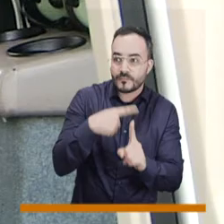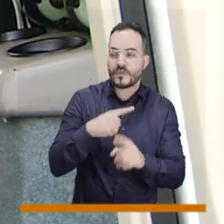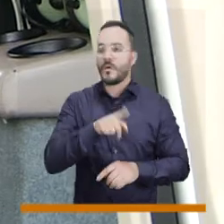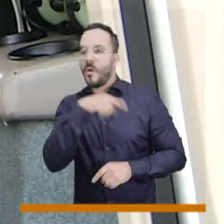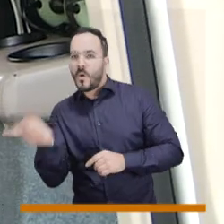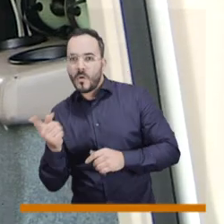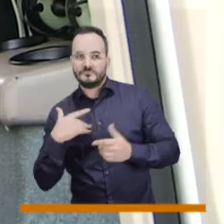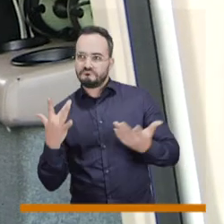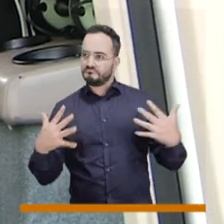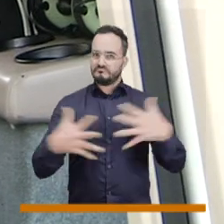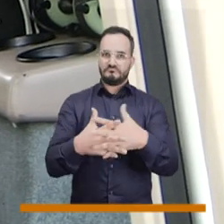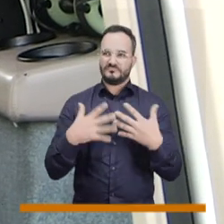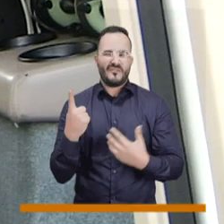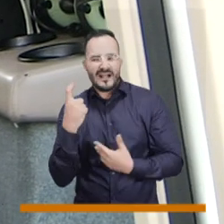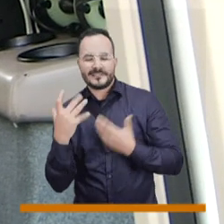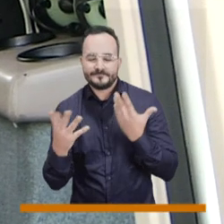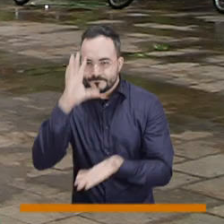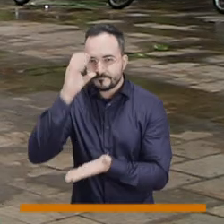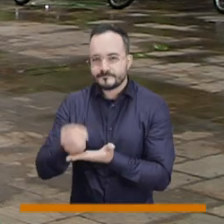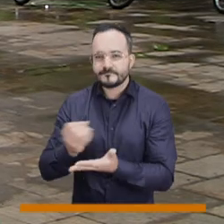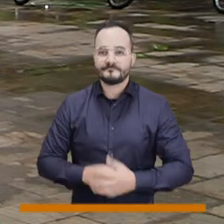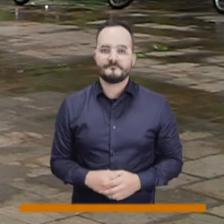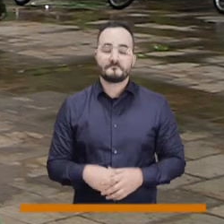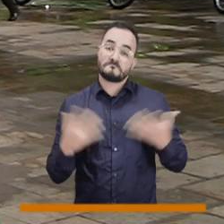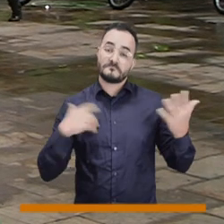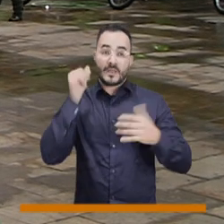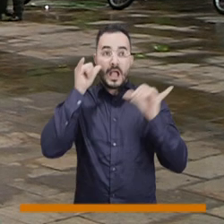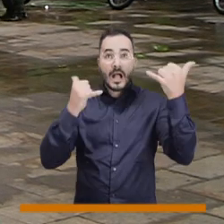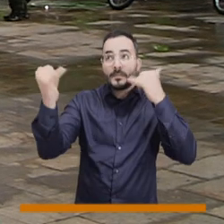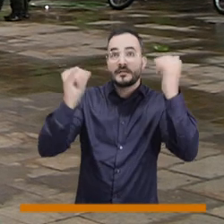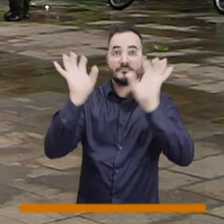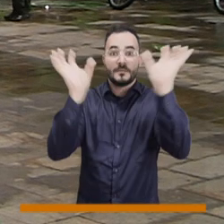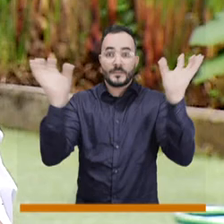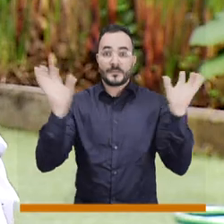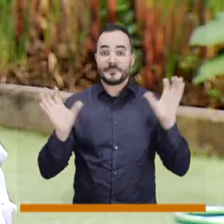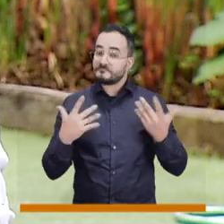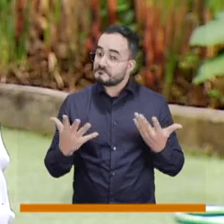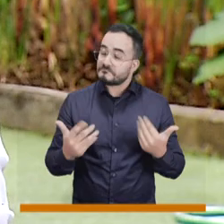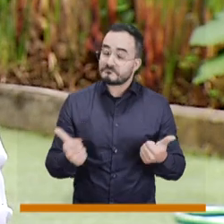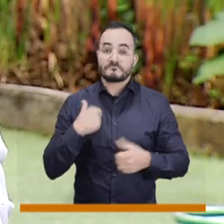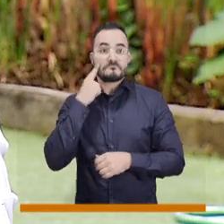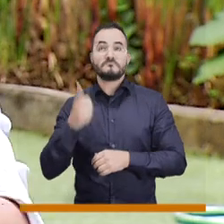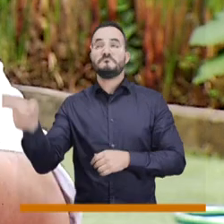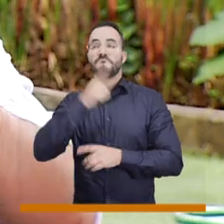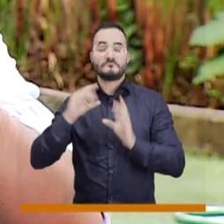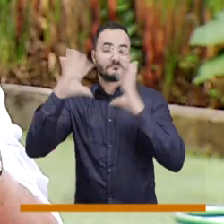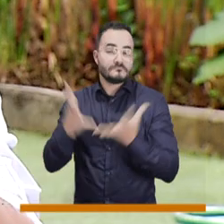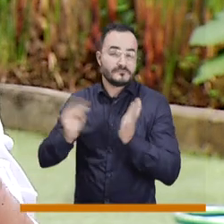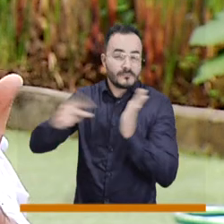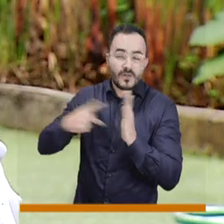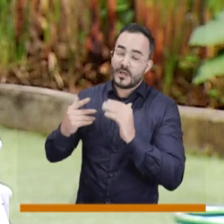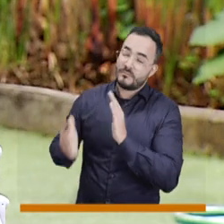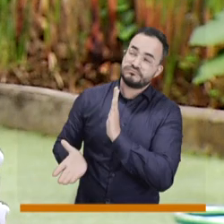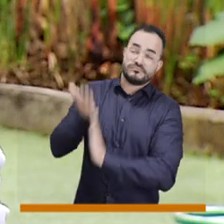el comercio independiente o logramos empezar a hacer una verdadera articulación? No es solamente el tema de cámaras. Hay desarrollos